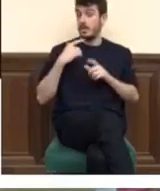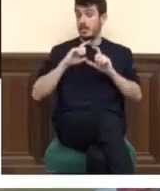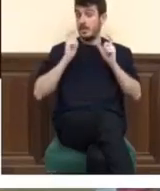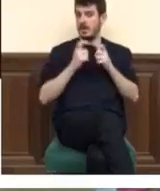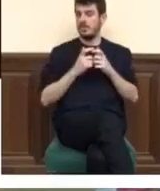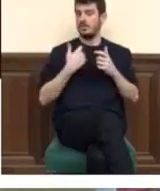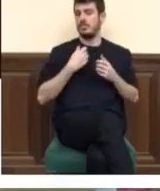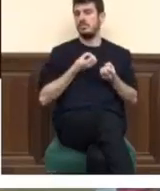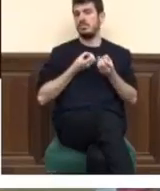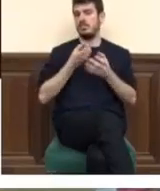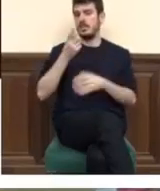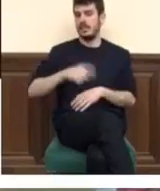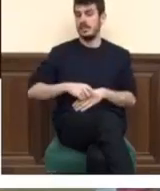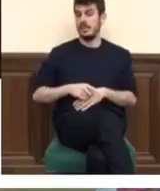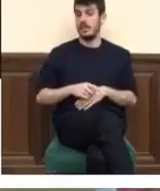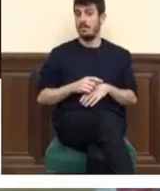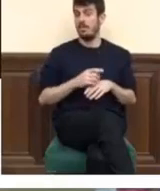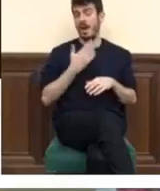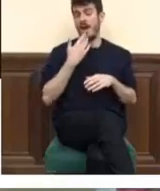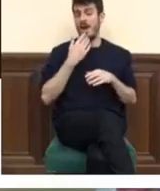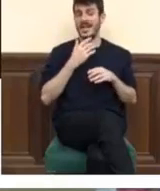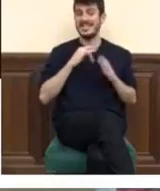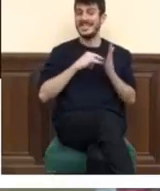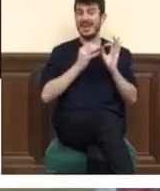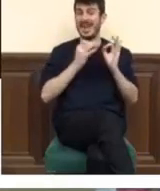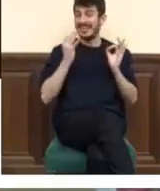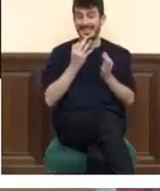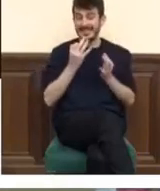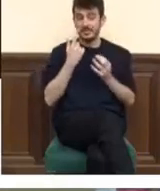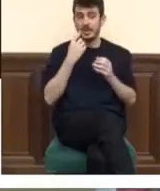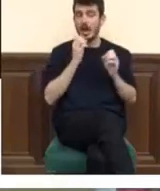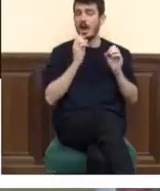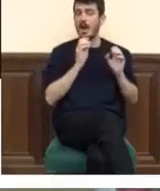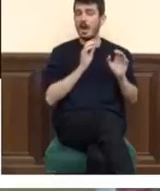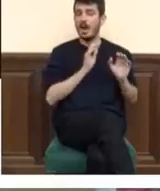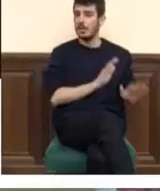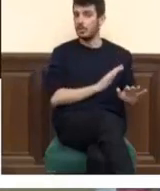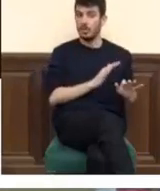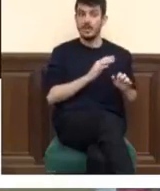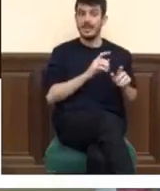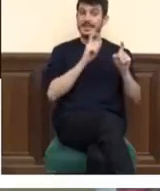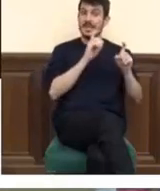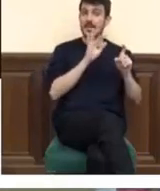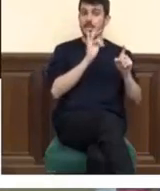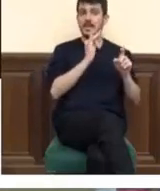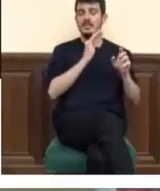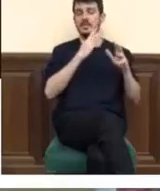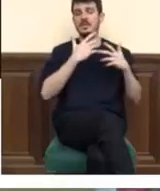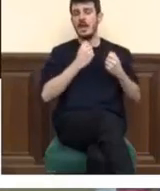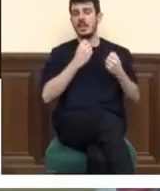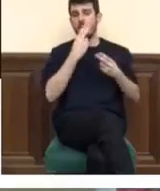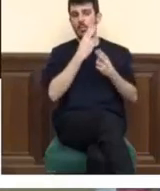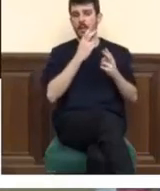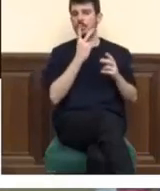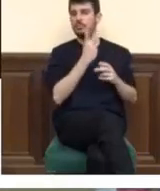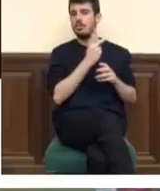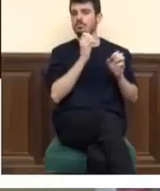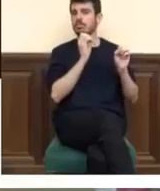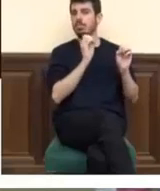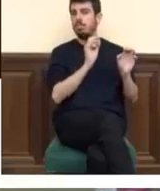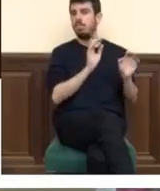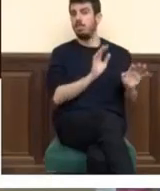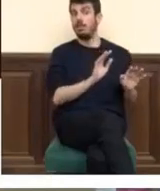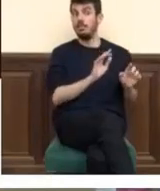abandono sistemático de la enseñanza y de la sanidad pública pues nos ha llevado a esta